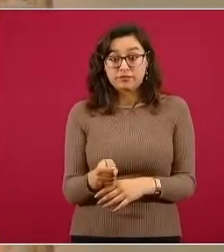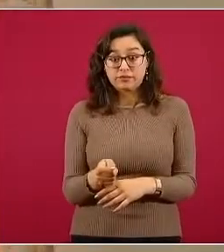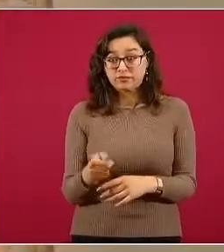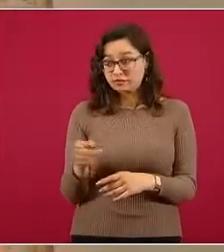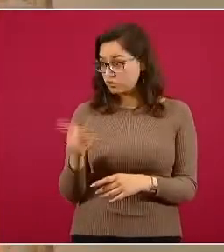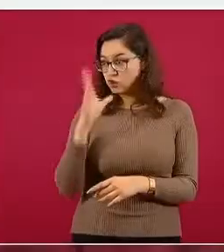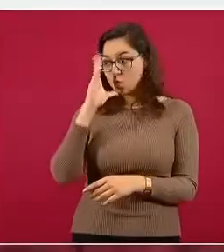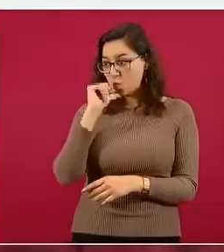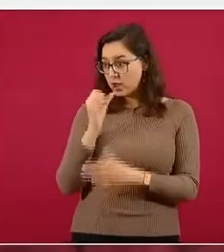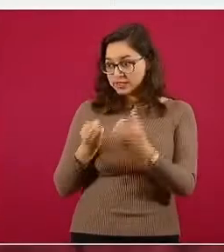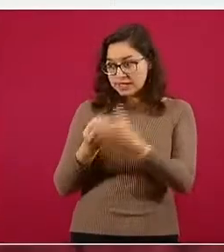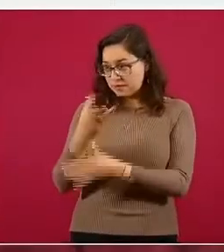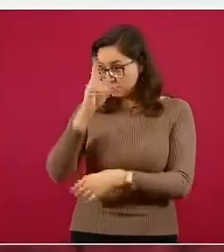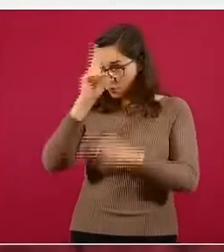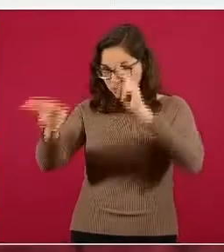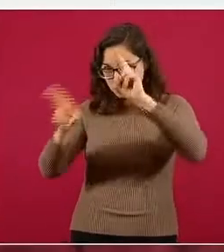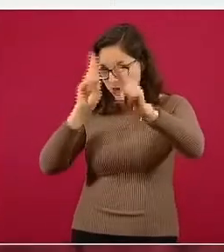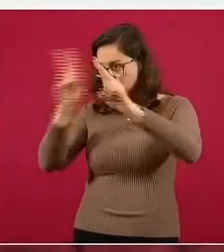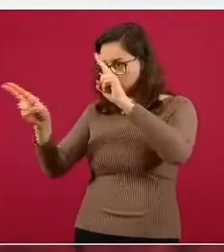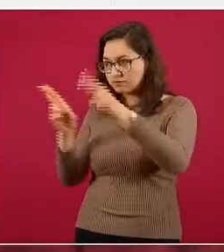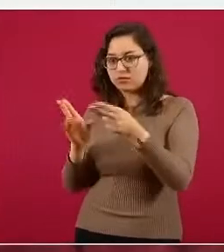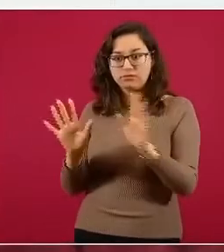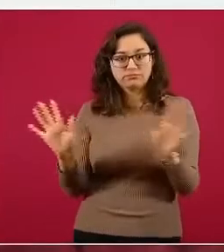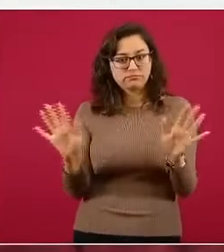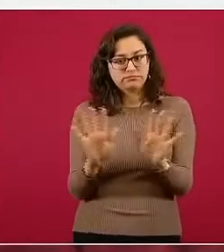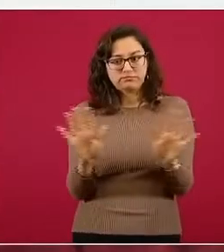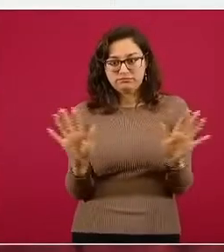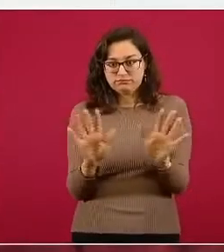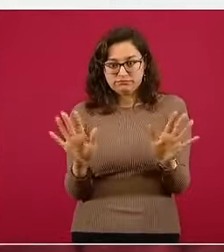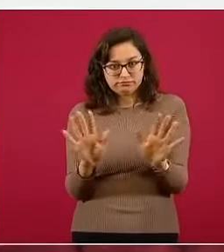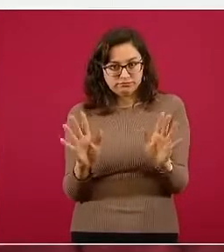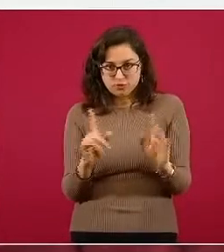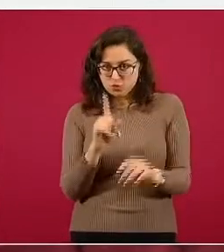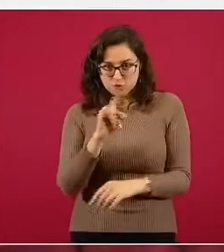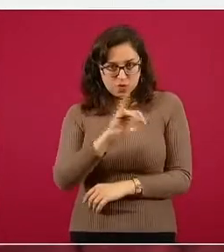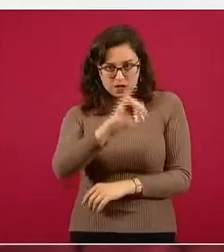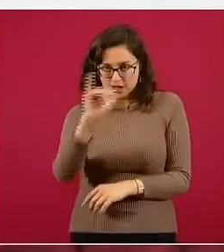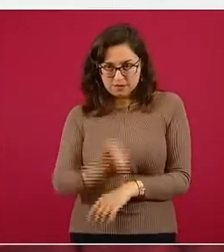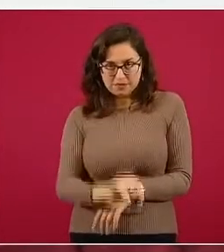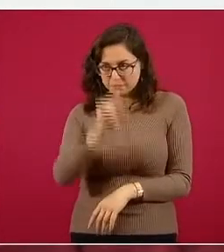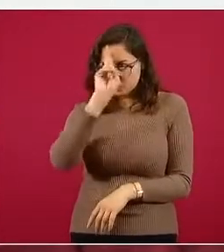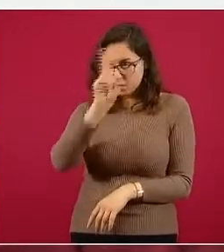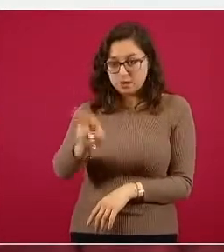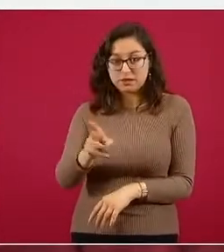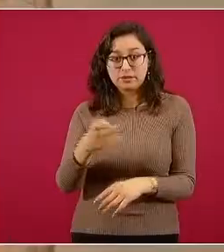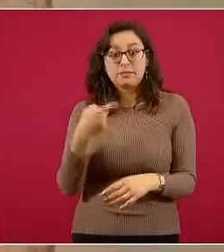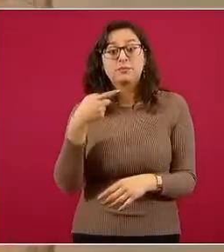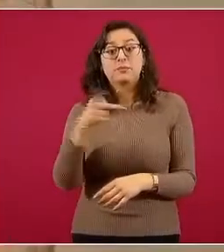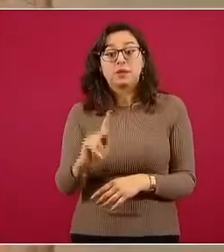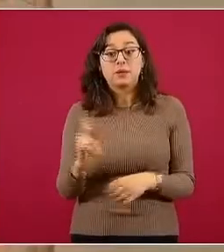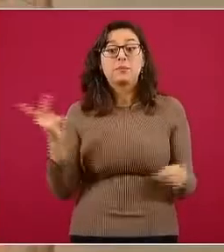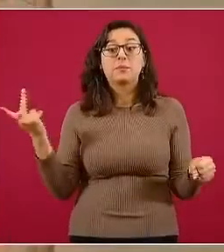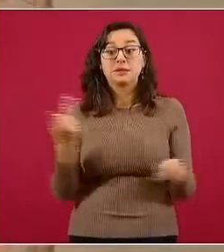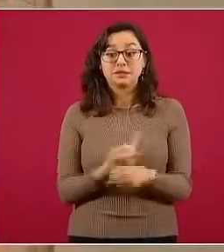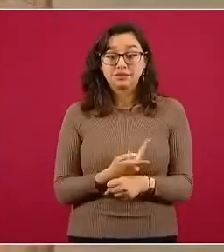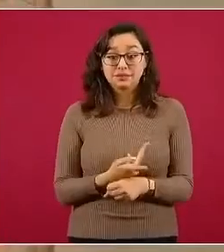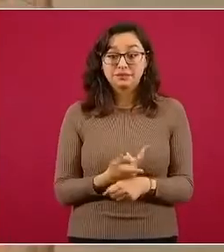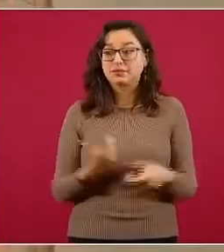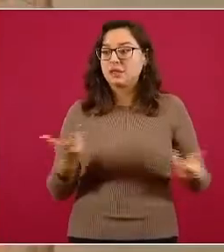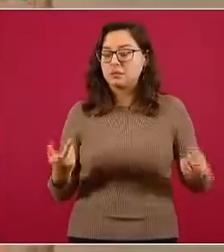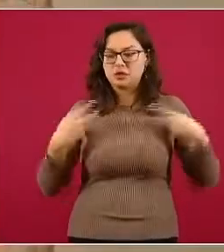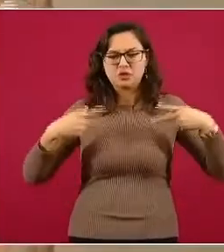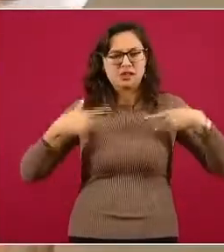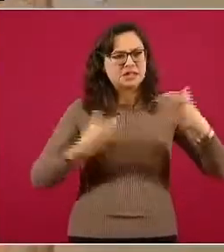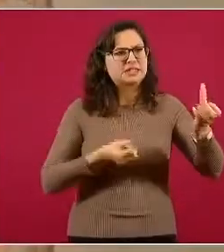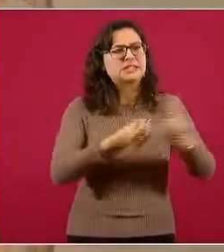la movilidad. La movilidad es un reflejo del resto de las actividades que hay en nuestra ciudad, actividades económicas, actividades sociales,